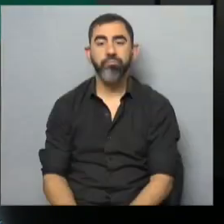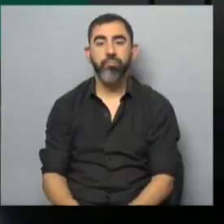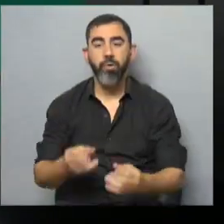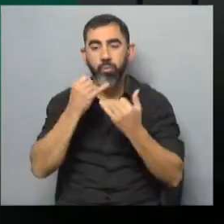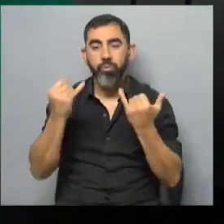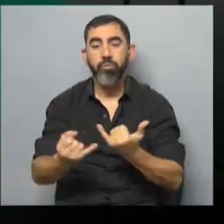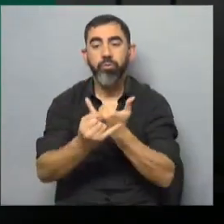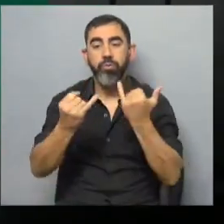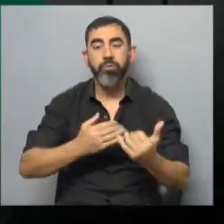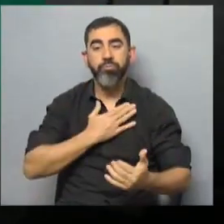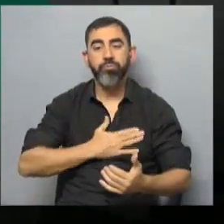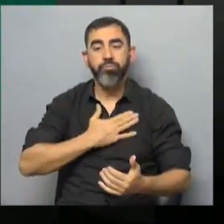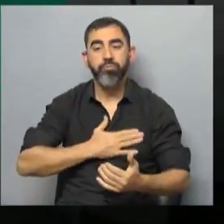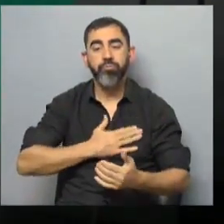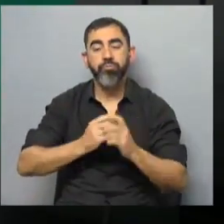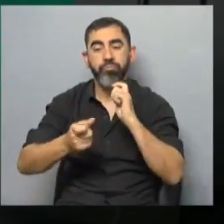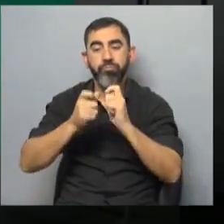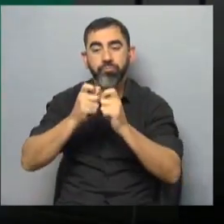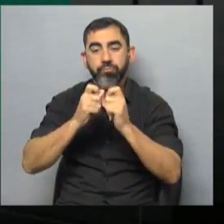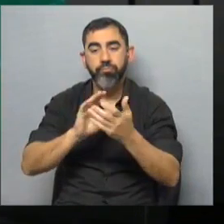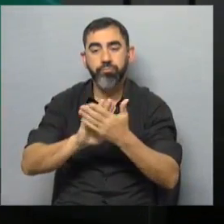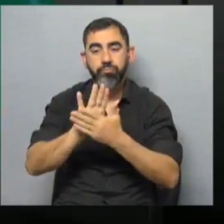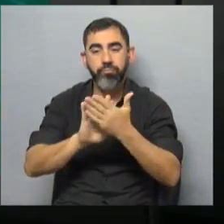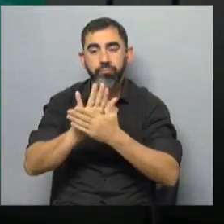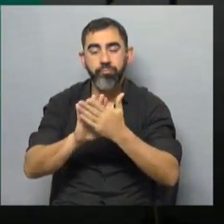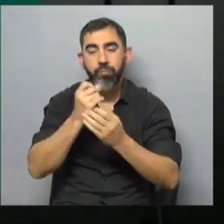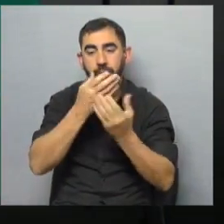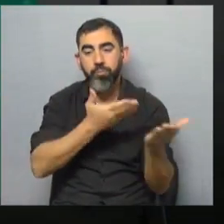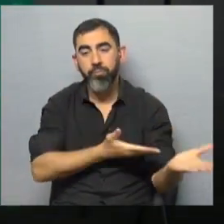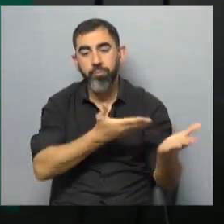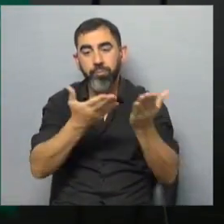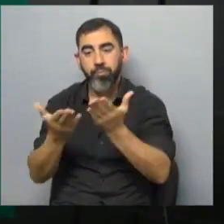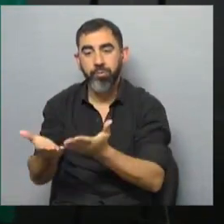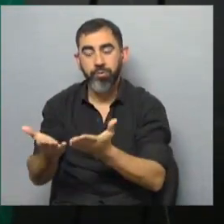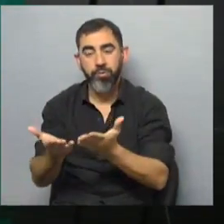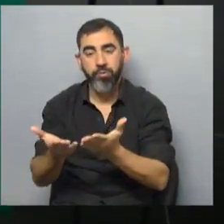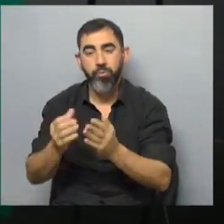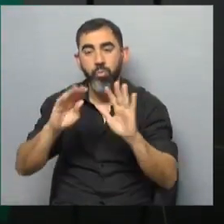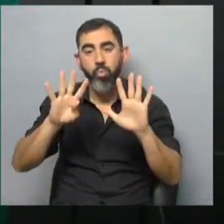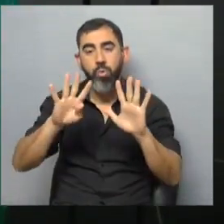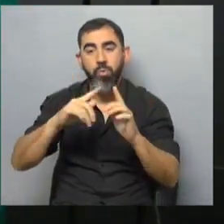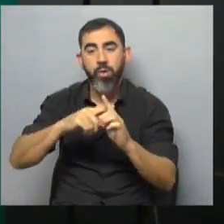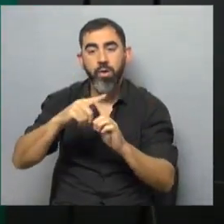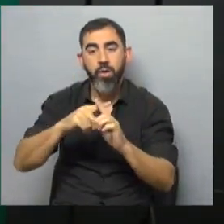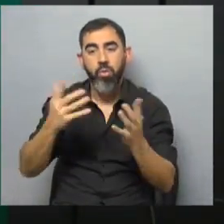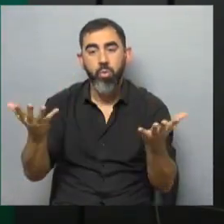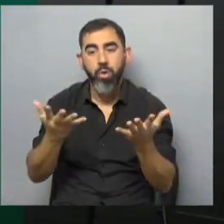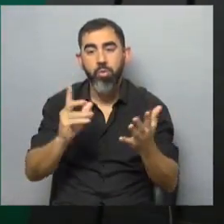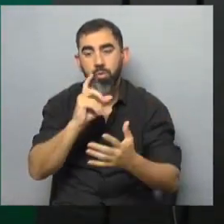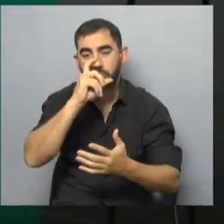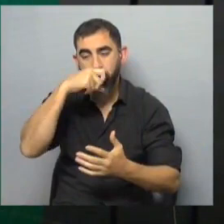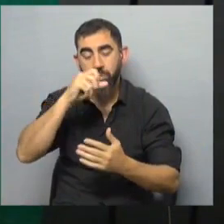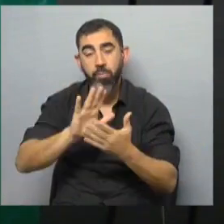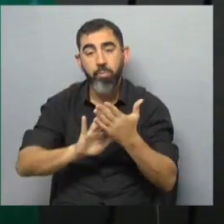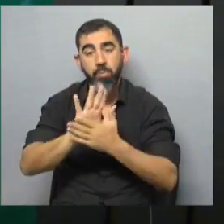Hola, muy buenos días. Un gusto recibirlos con las primeras noticias aquí de TV Ciudad. ¿Qué tal? Bienvenidos, bienvenidas. 9 grados la temperatura a esta hora en Montevideo. Una mañana